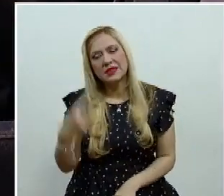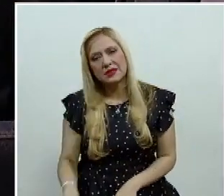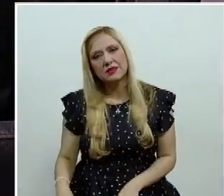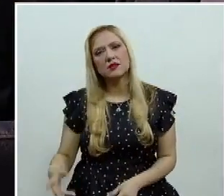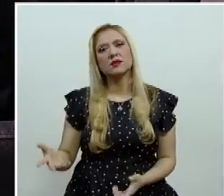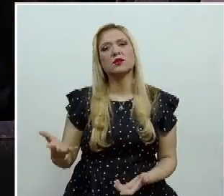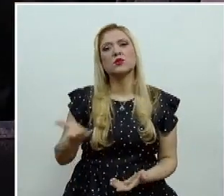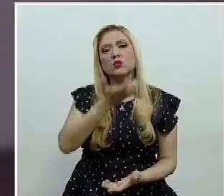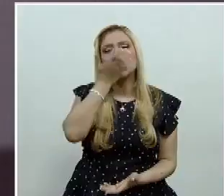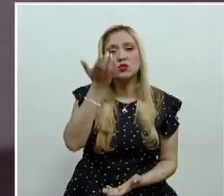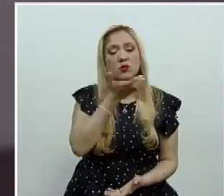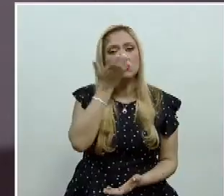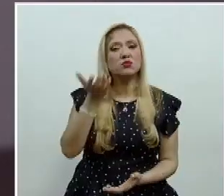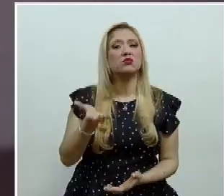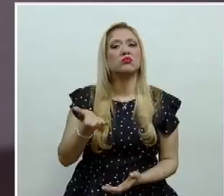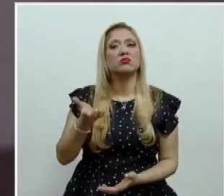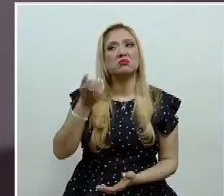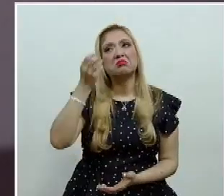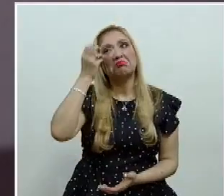una violencia, de